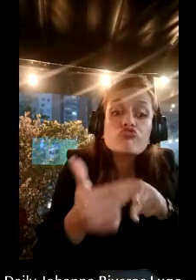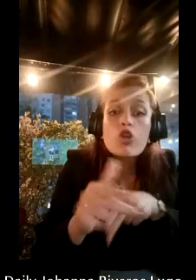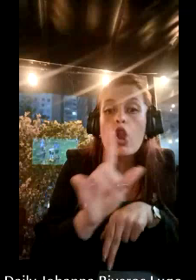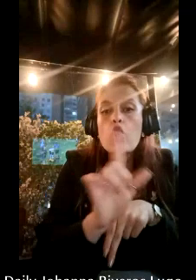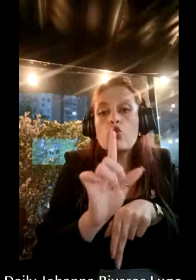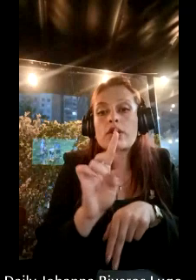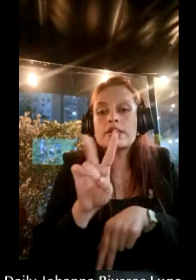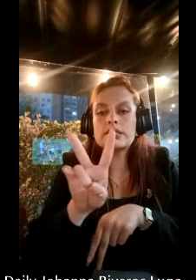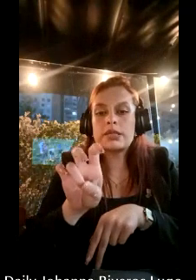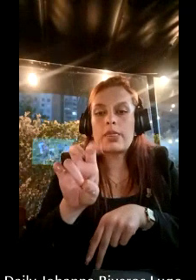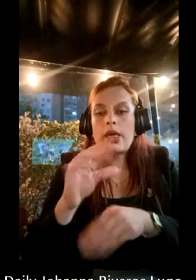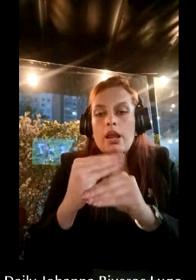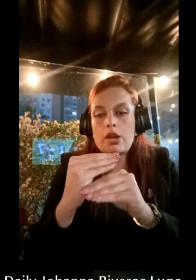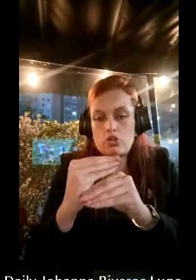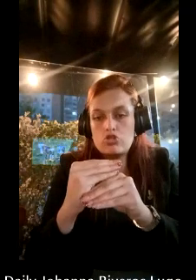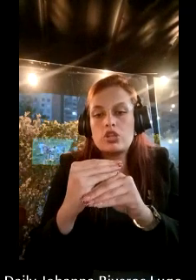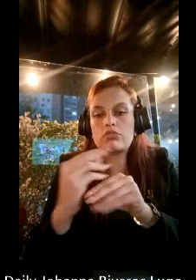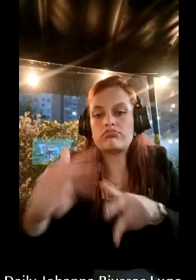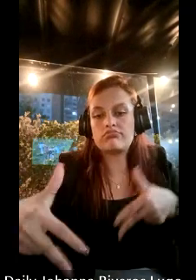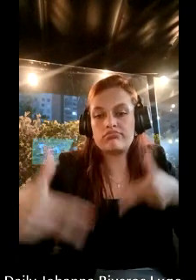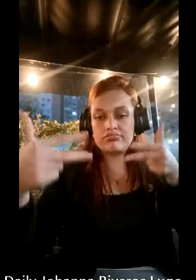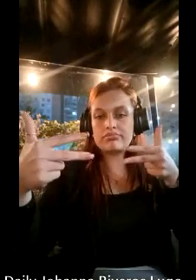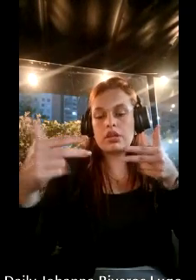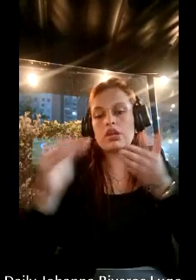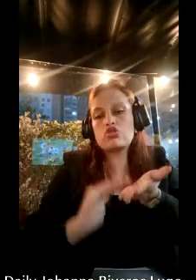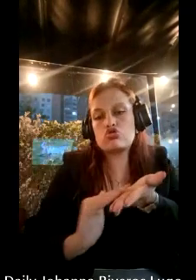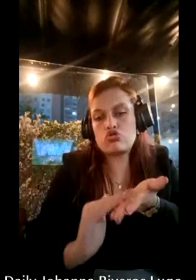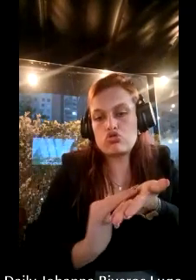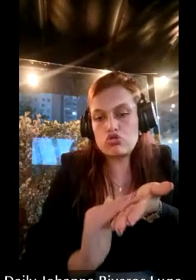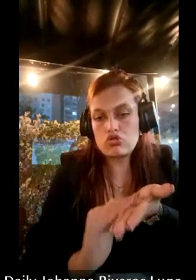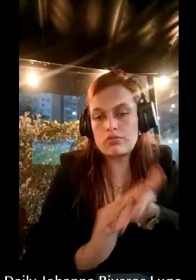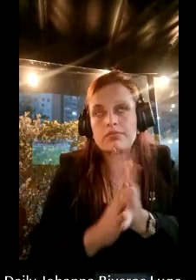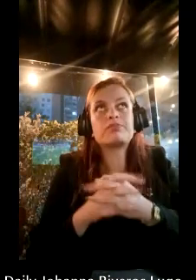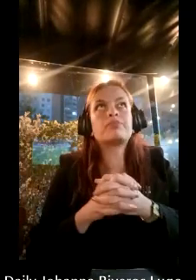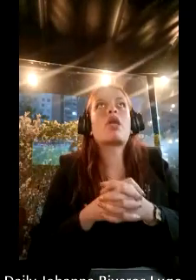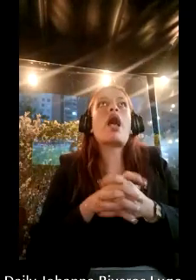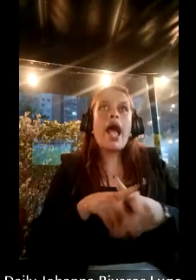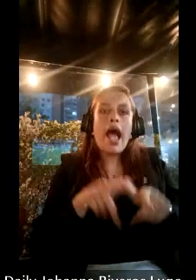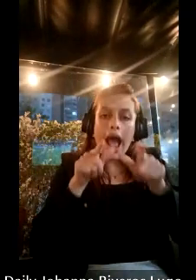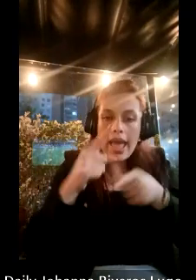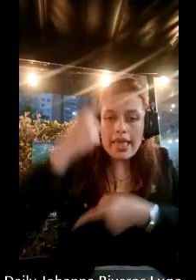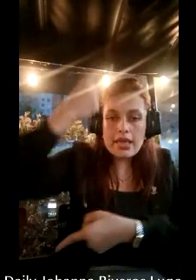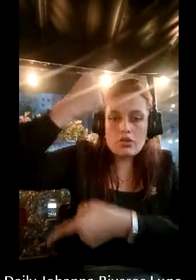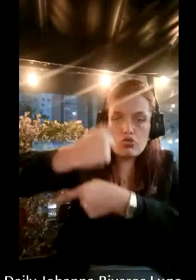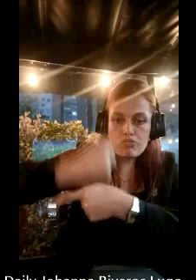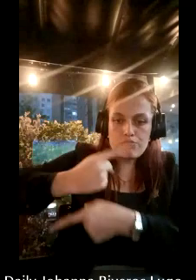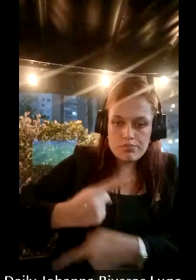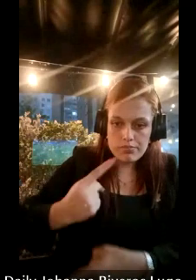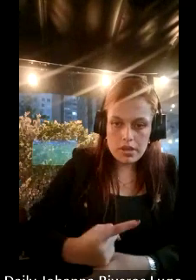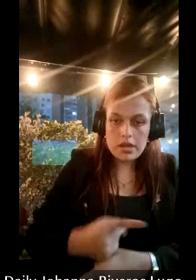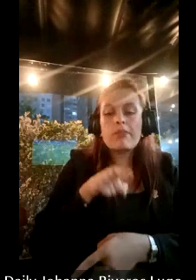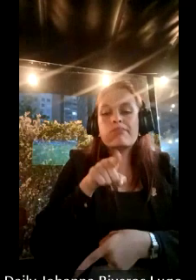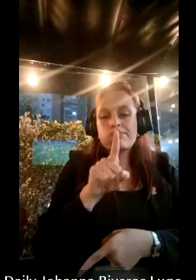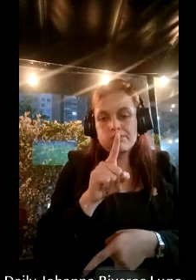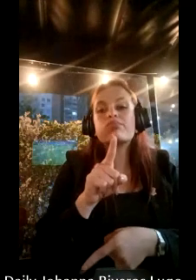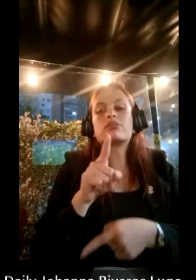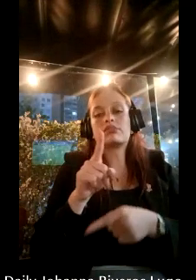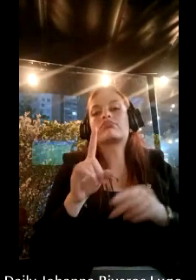vamos a resolver. ¿Listo? La idea es que podamos cumplir con esos resultados y para